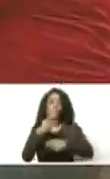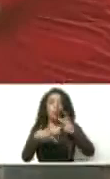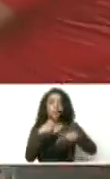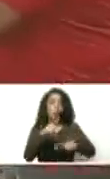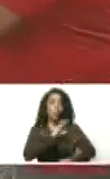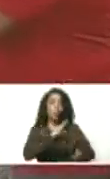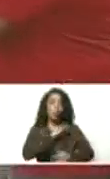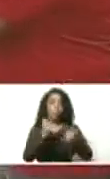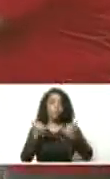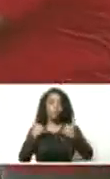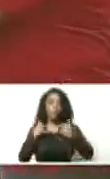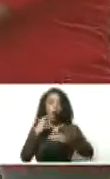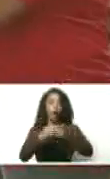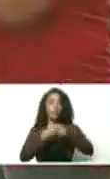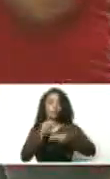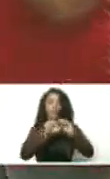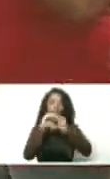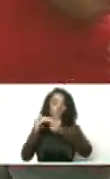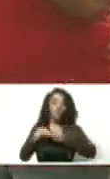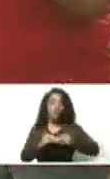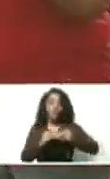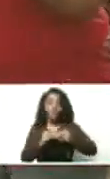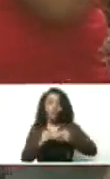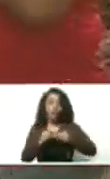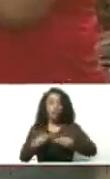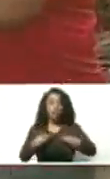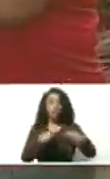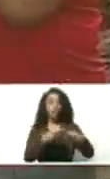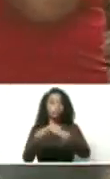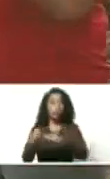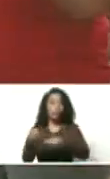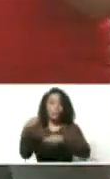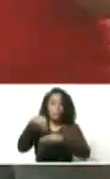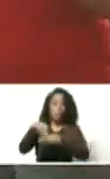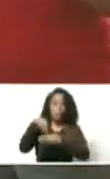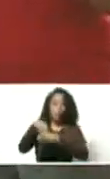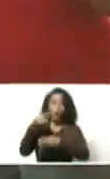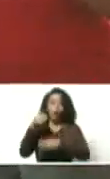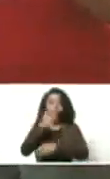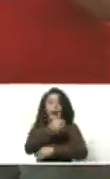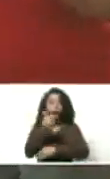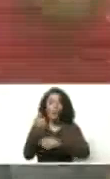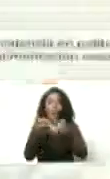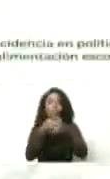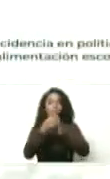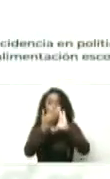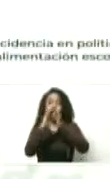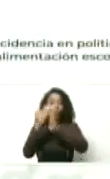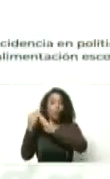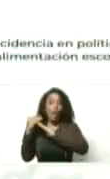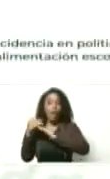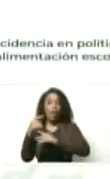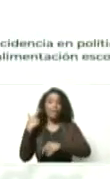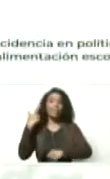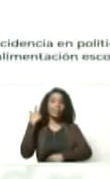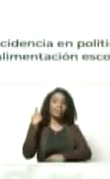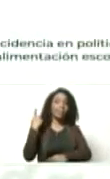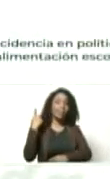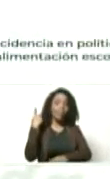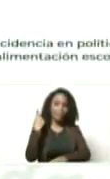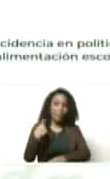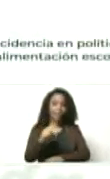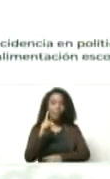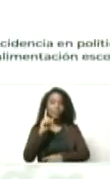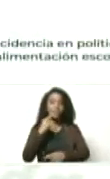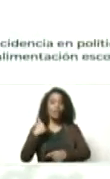Se hace entonces después la distribución, el almacenamiento. Nosotros decimos que cada comuna debe tener todas sus herramientas